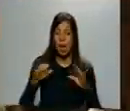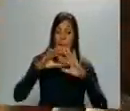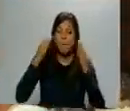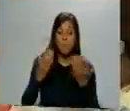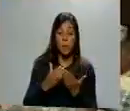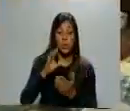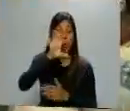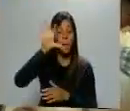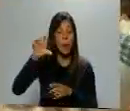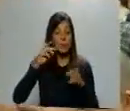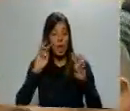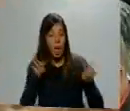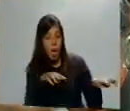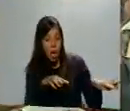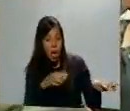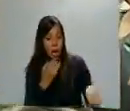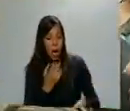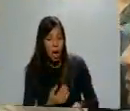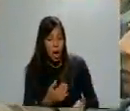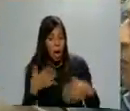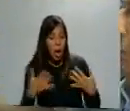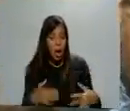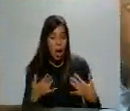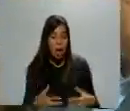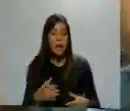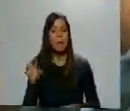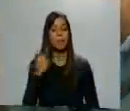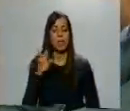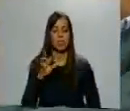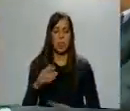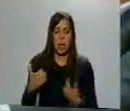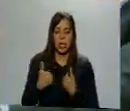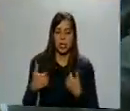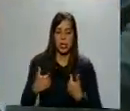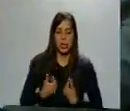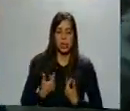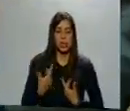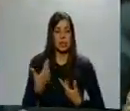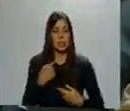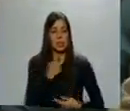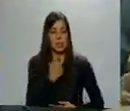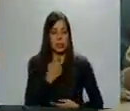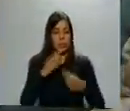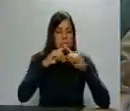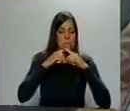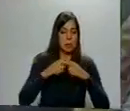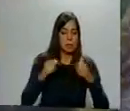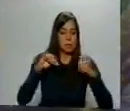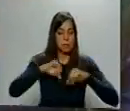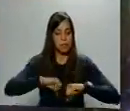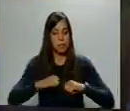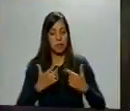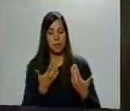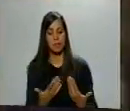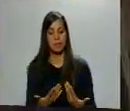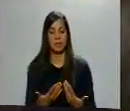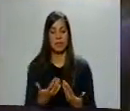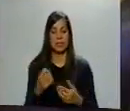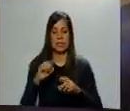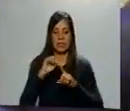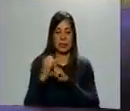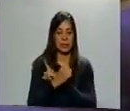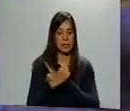entero, con tanto ataque que tiene la República Bolivariana de Venezuela por circunstancias que no vamos a analizar en este